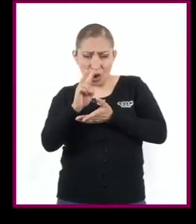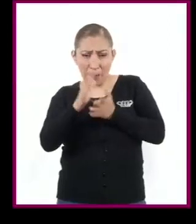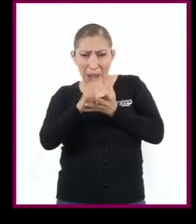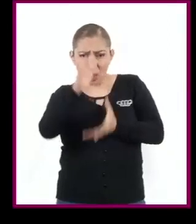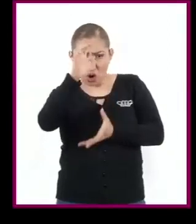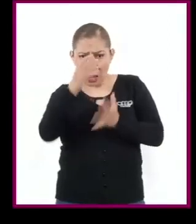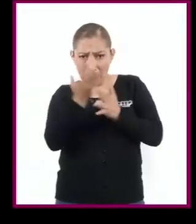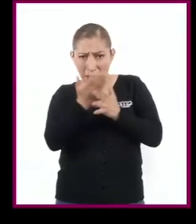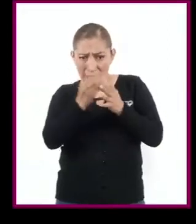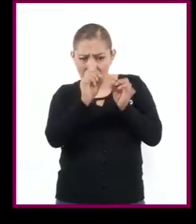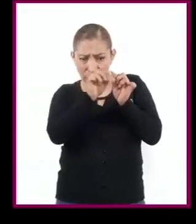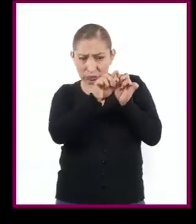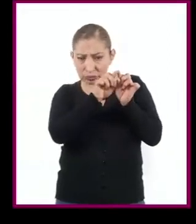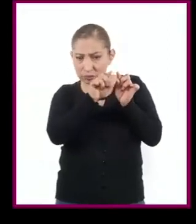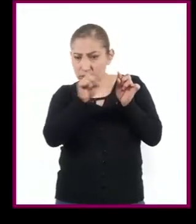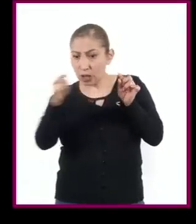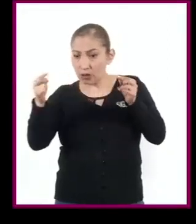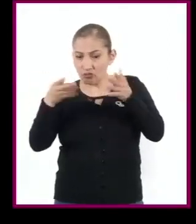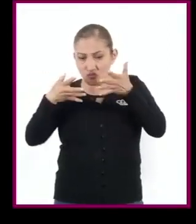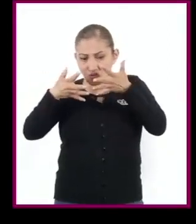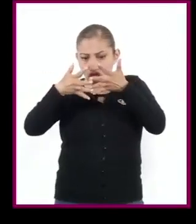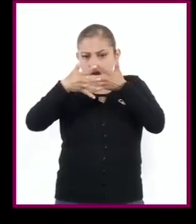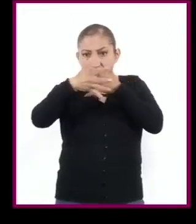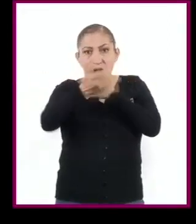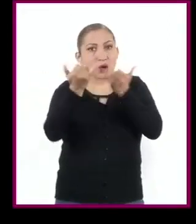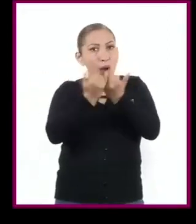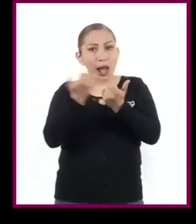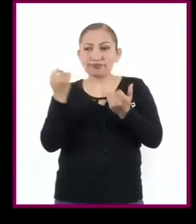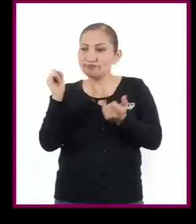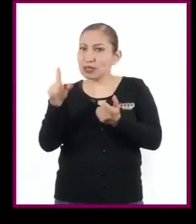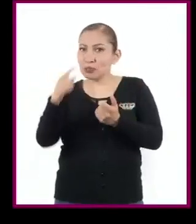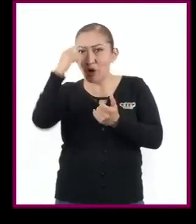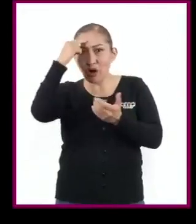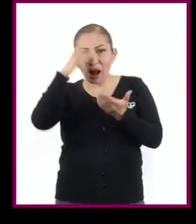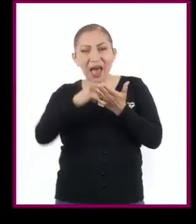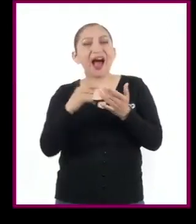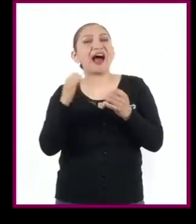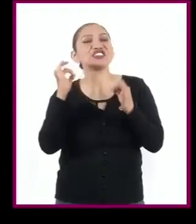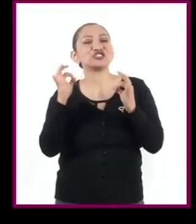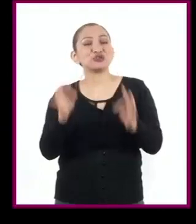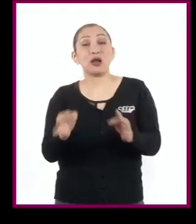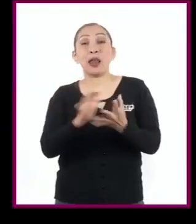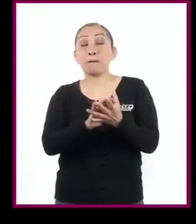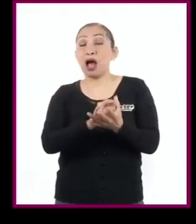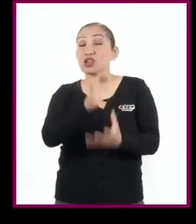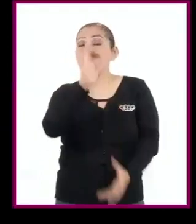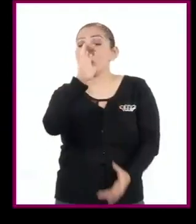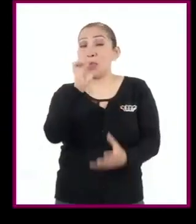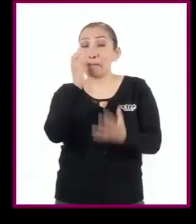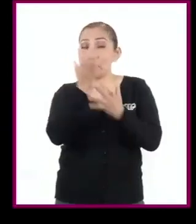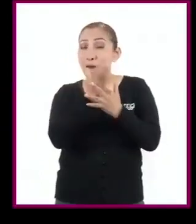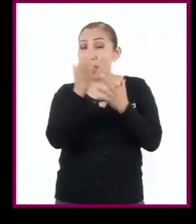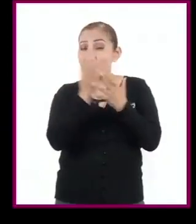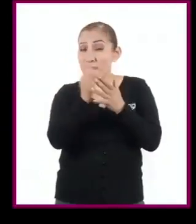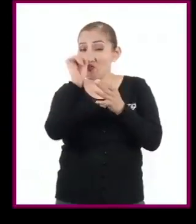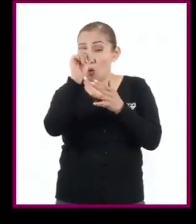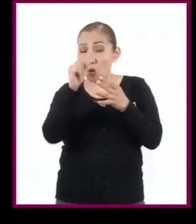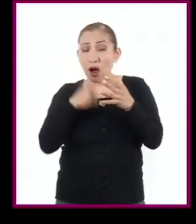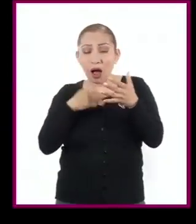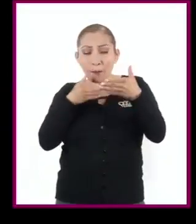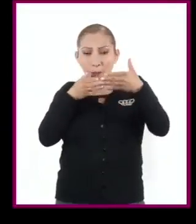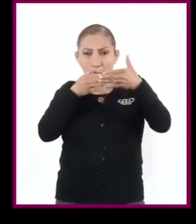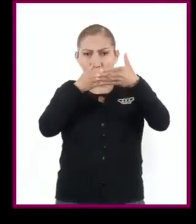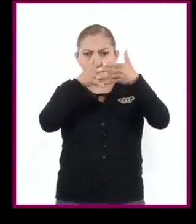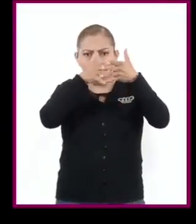las partículas pasaron a través, justo como él esperaba. De hecho, la mayoría de las partículas pasaron